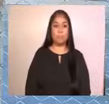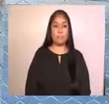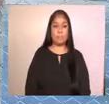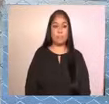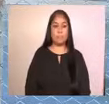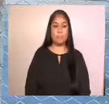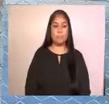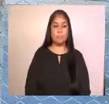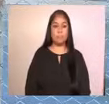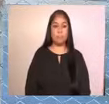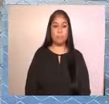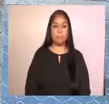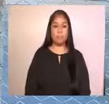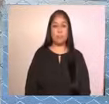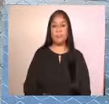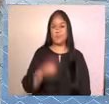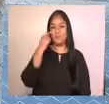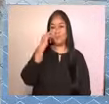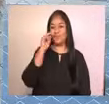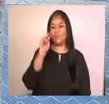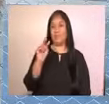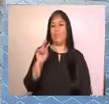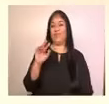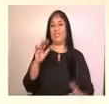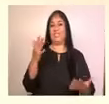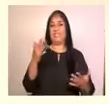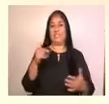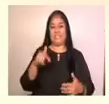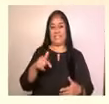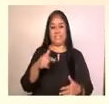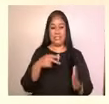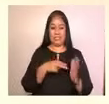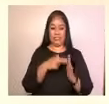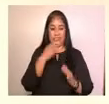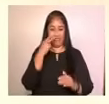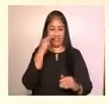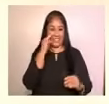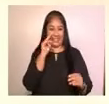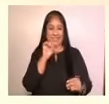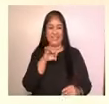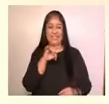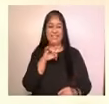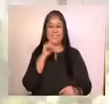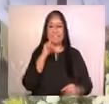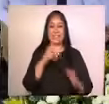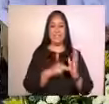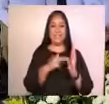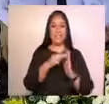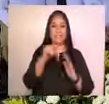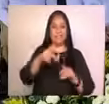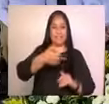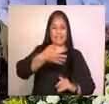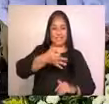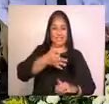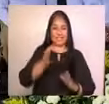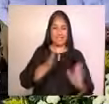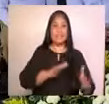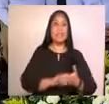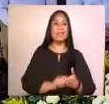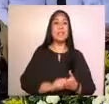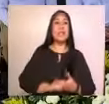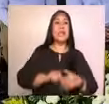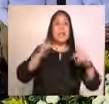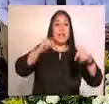Es evidente que desconozco las normas de protocolo. Esta es una ocasión importante para el